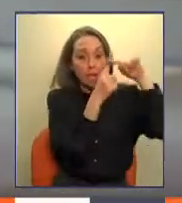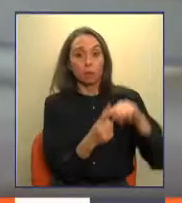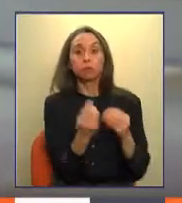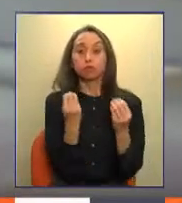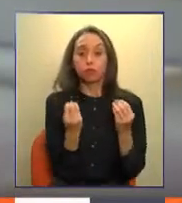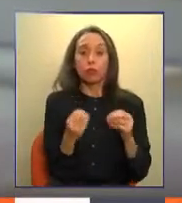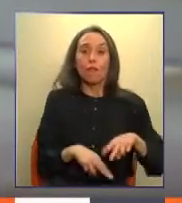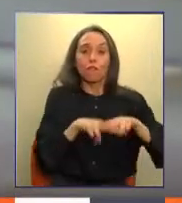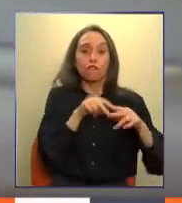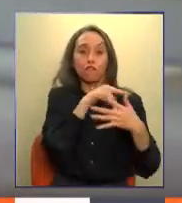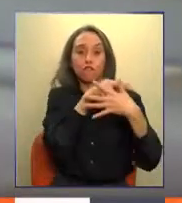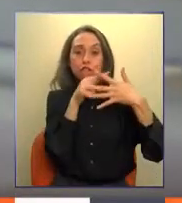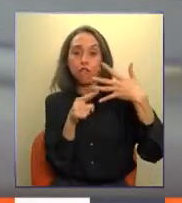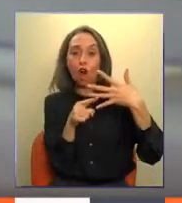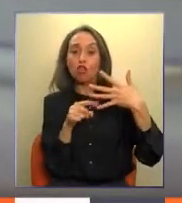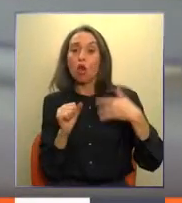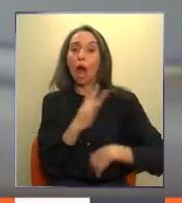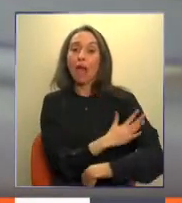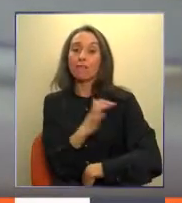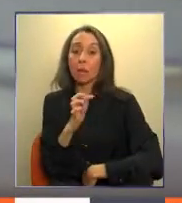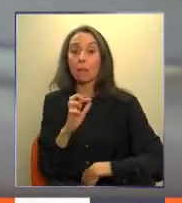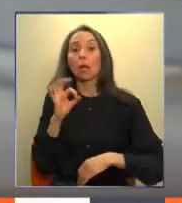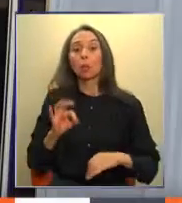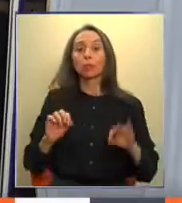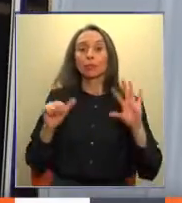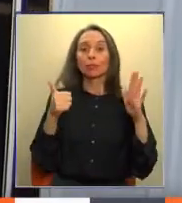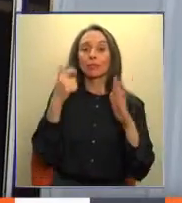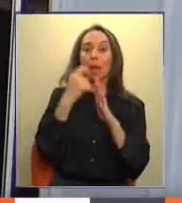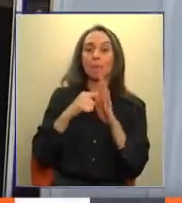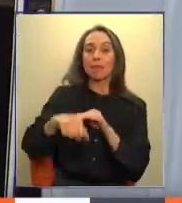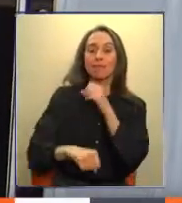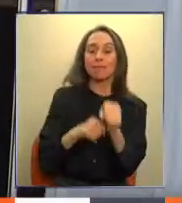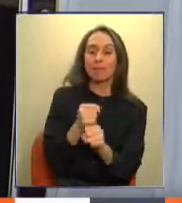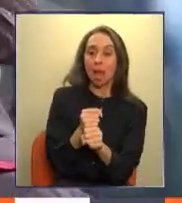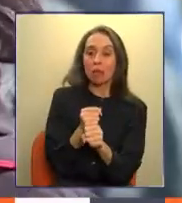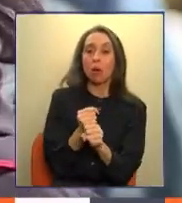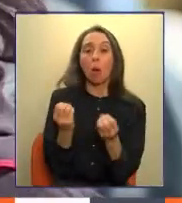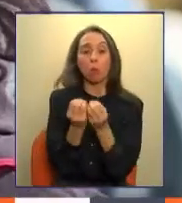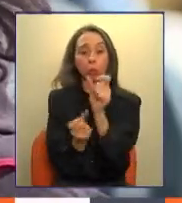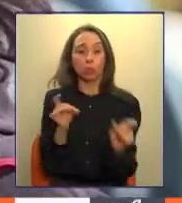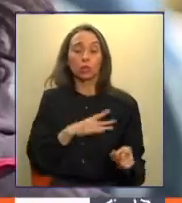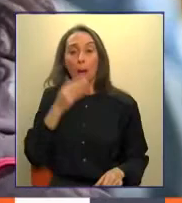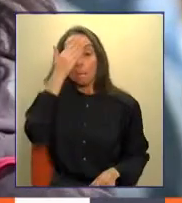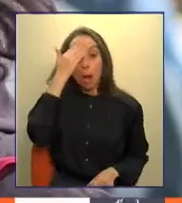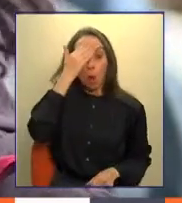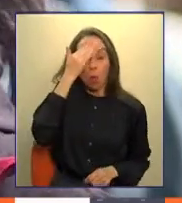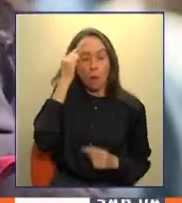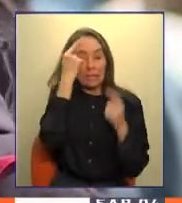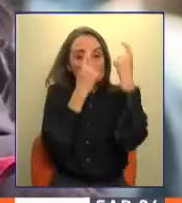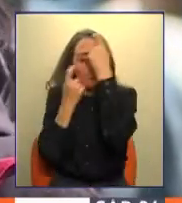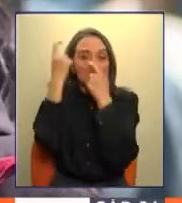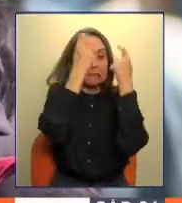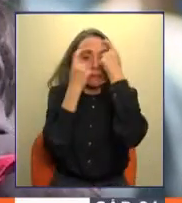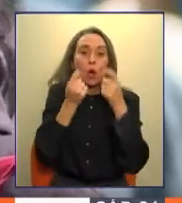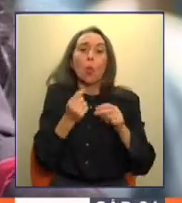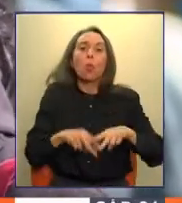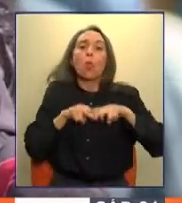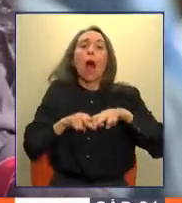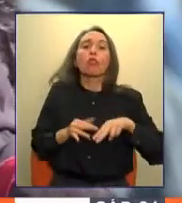el sexto mes del año que alivian en parte una de las preocupaciones que varios chilenos tienen en mente el monto de la